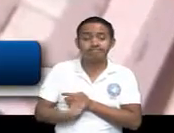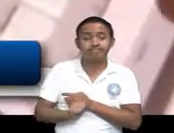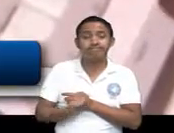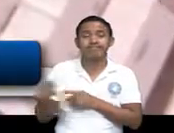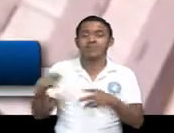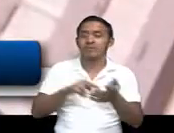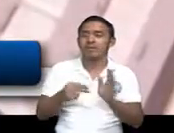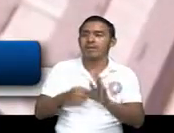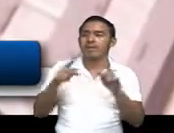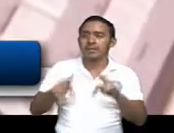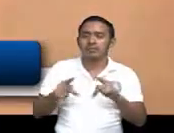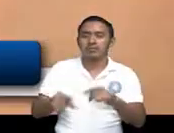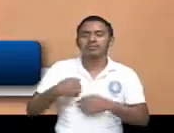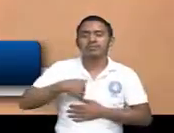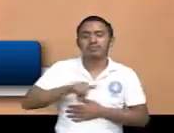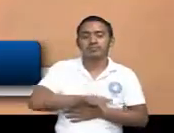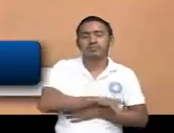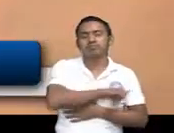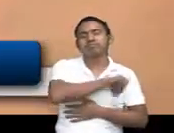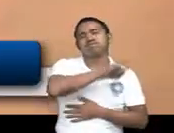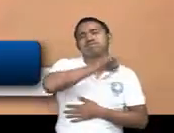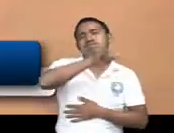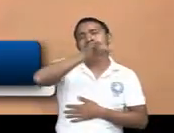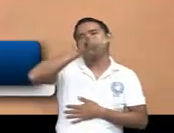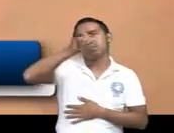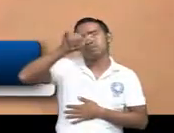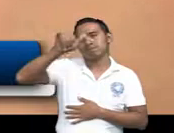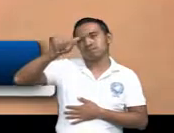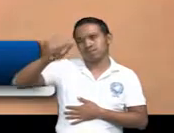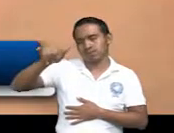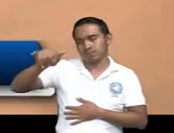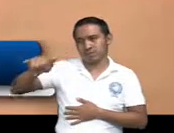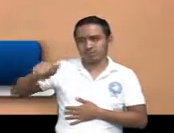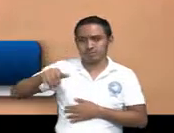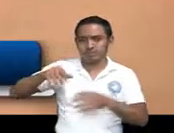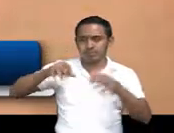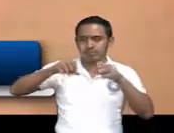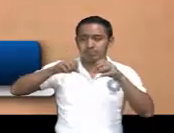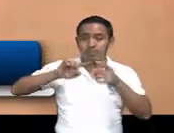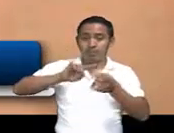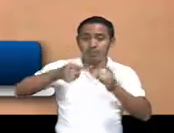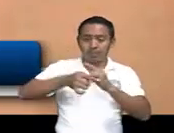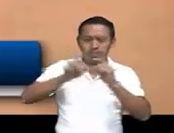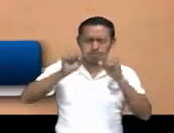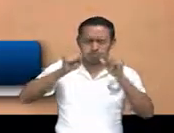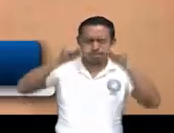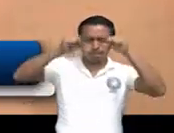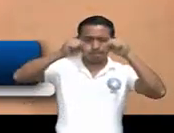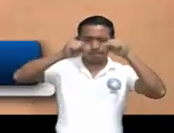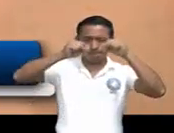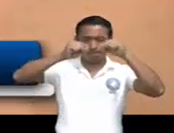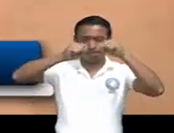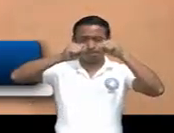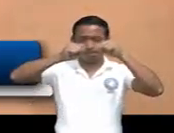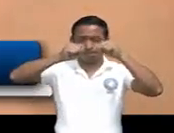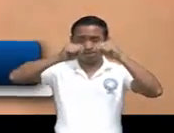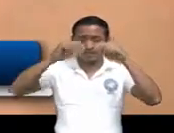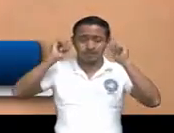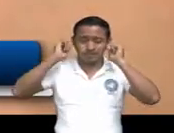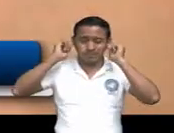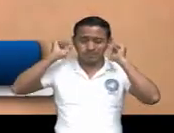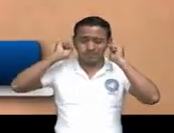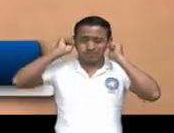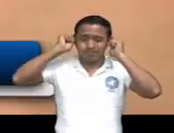viajó por avión y entonces es el cambio de presión atmosférica que